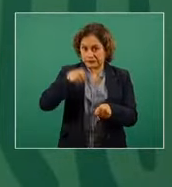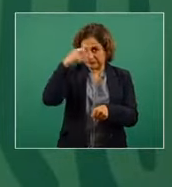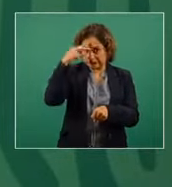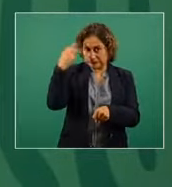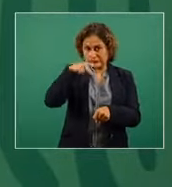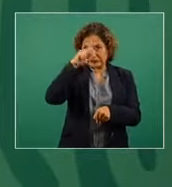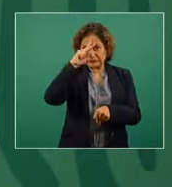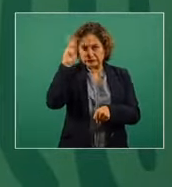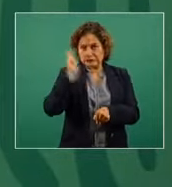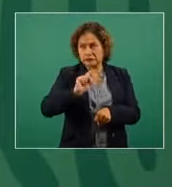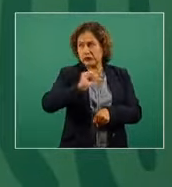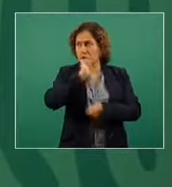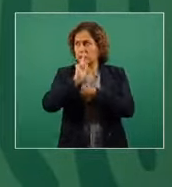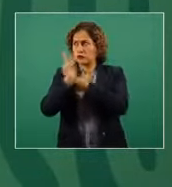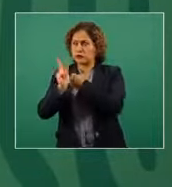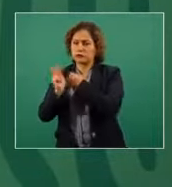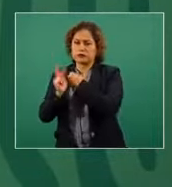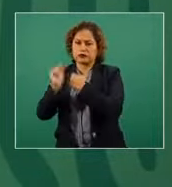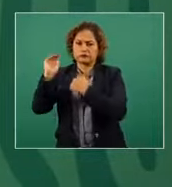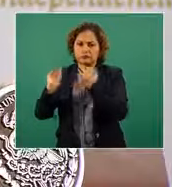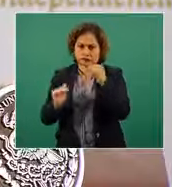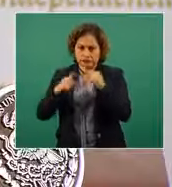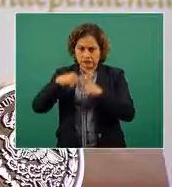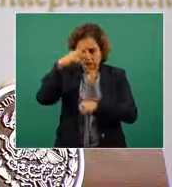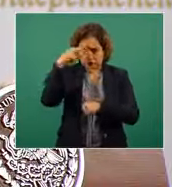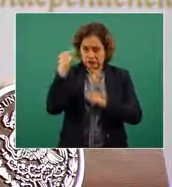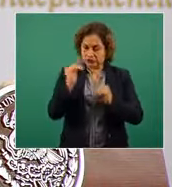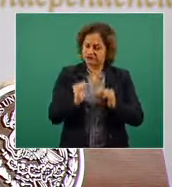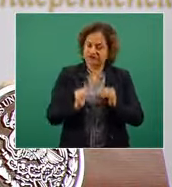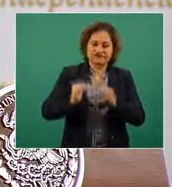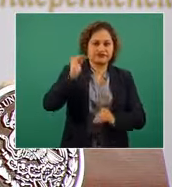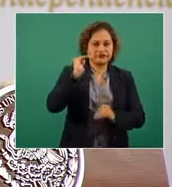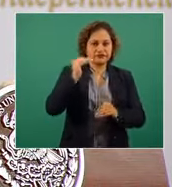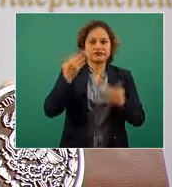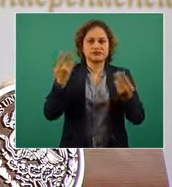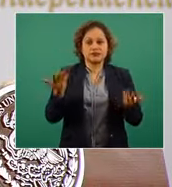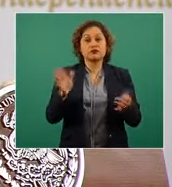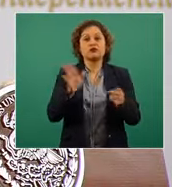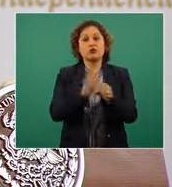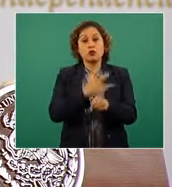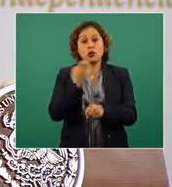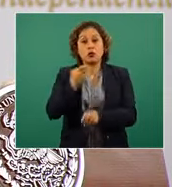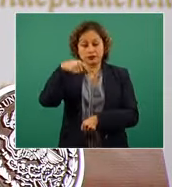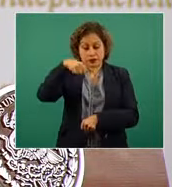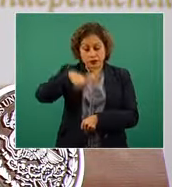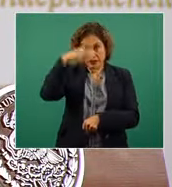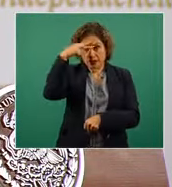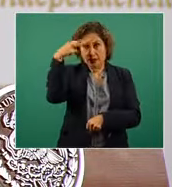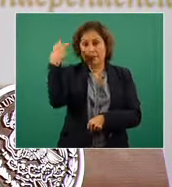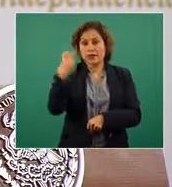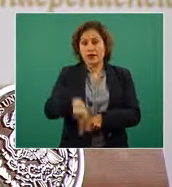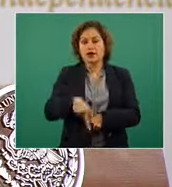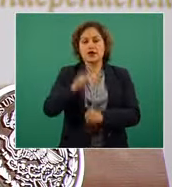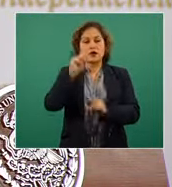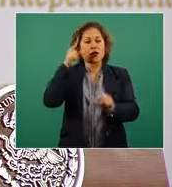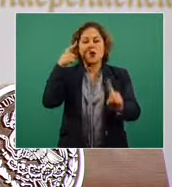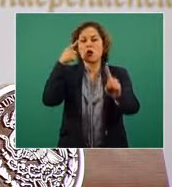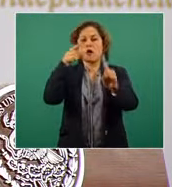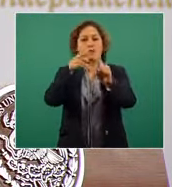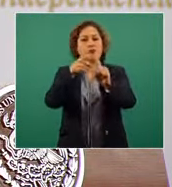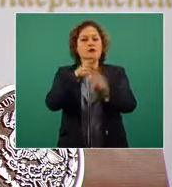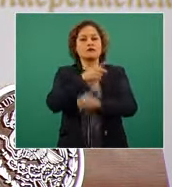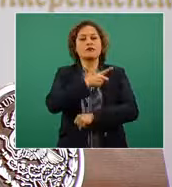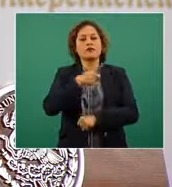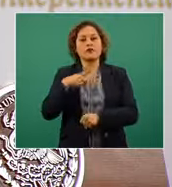mejorar la alimentación, o sea, no a los productos chatarra, no a los productos con exceso